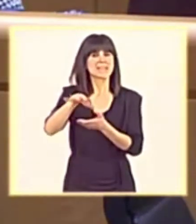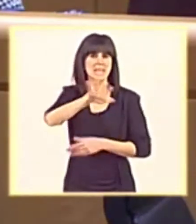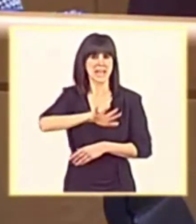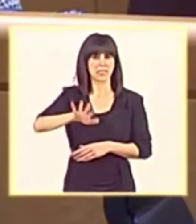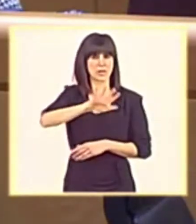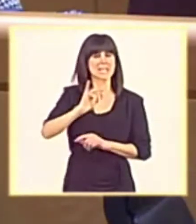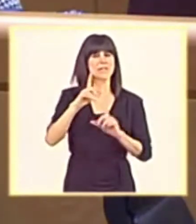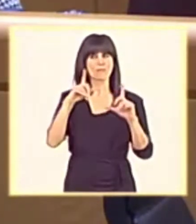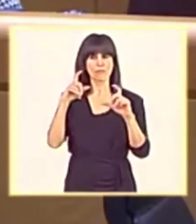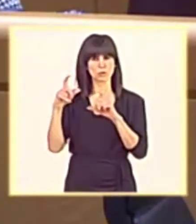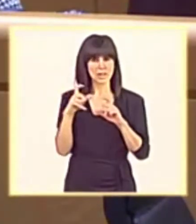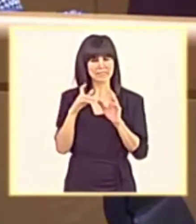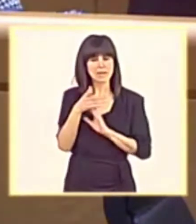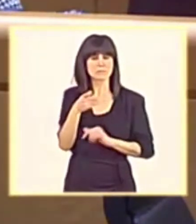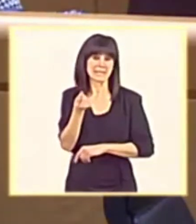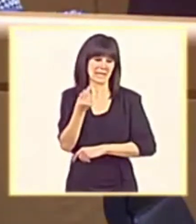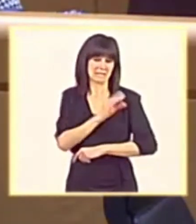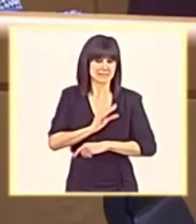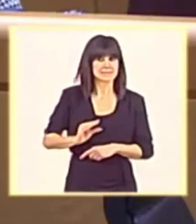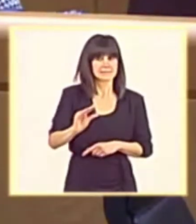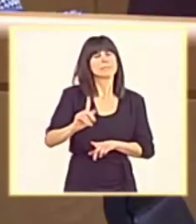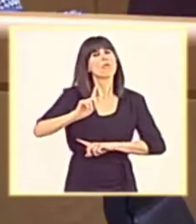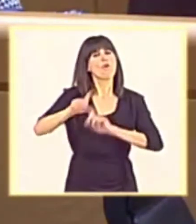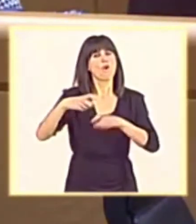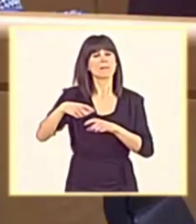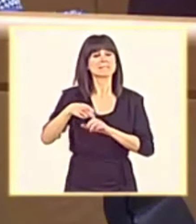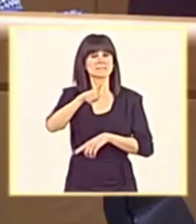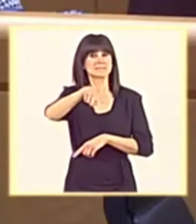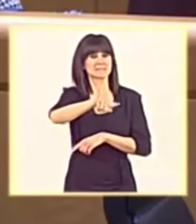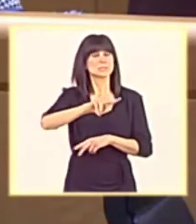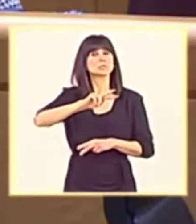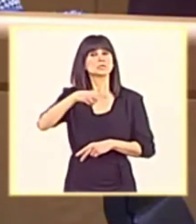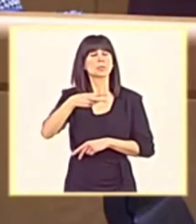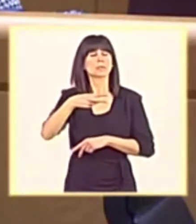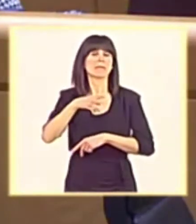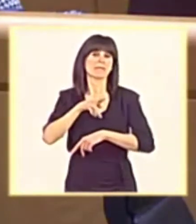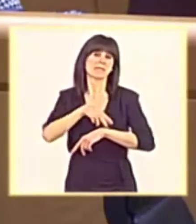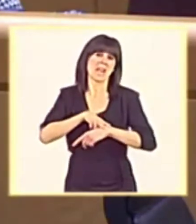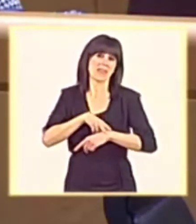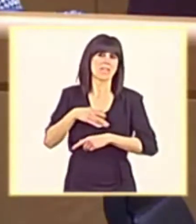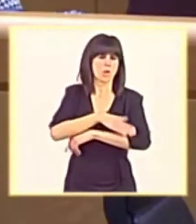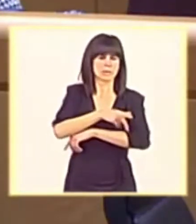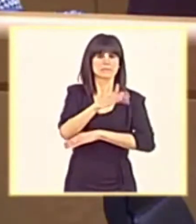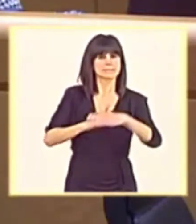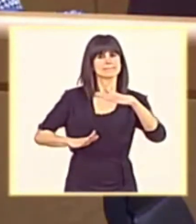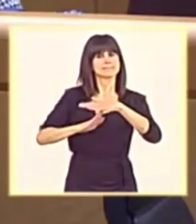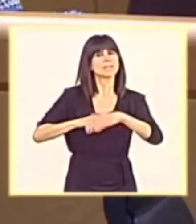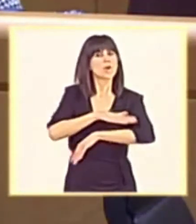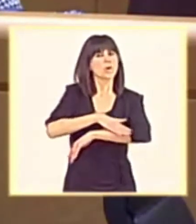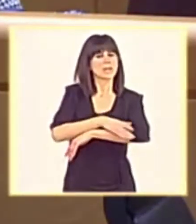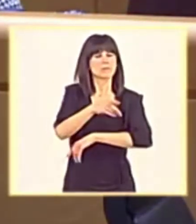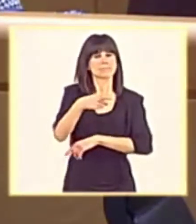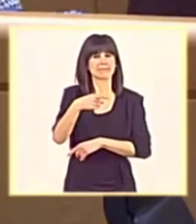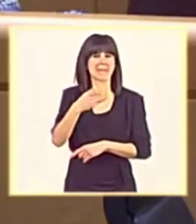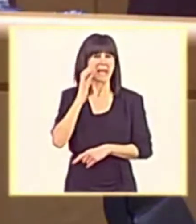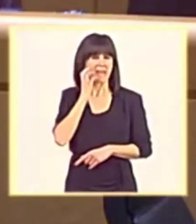de Fotografía, una inversión y unas obras que usted, siendo subdelegada del Gobierno, paralizaron durante el Gobierno del señor